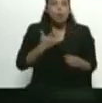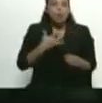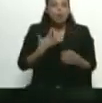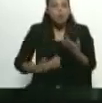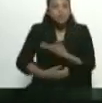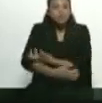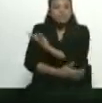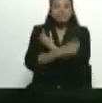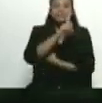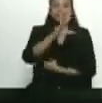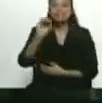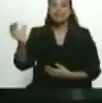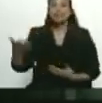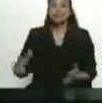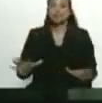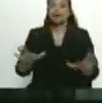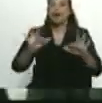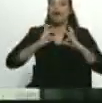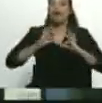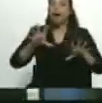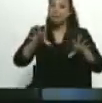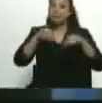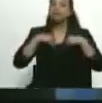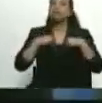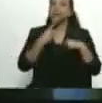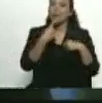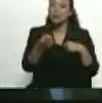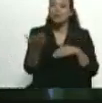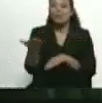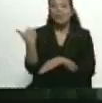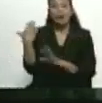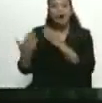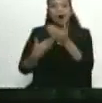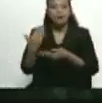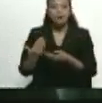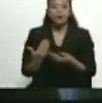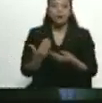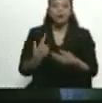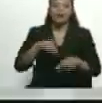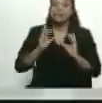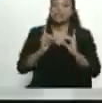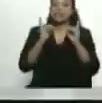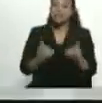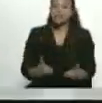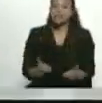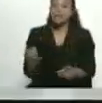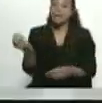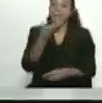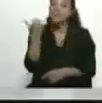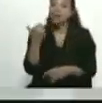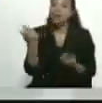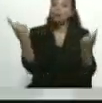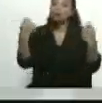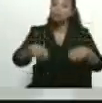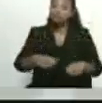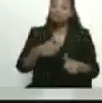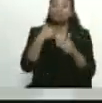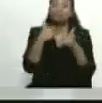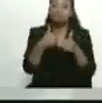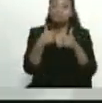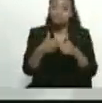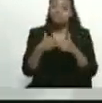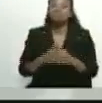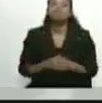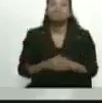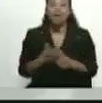ahí? 100% receptiva, de verdad. ¿Verdad? Yo creo que, como lo dijo Omar hace rato, fue una de las decisiones más brutales que usted ha tomado